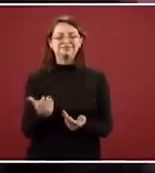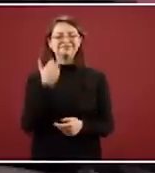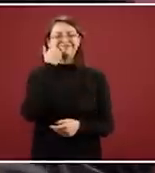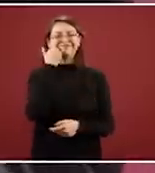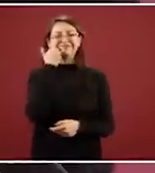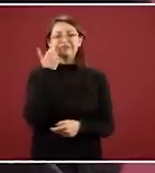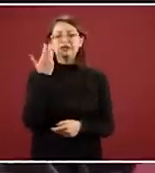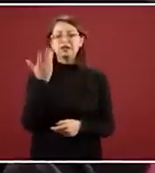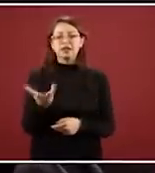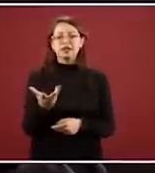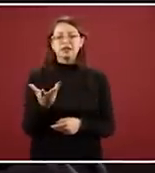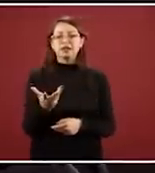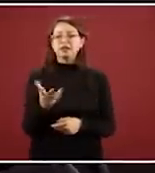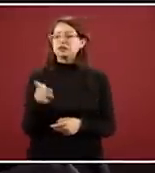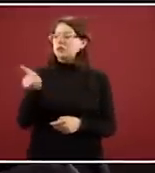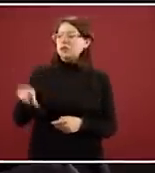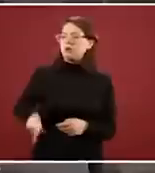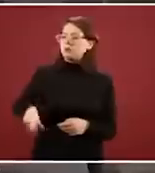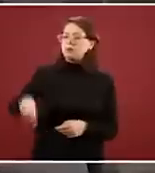queriendo decir que es lo mismo,